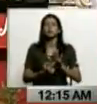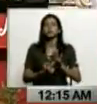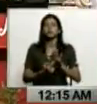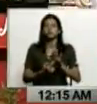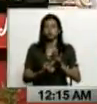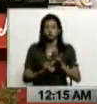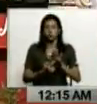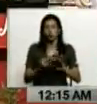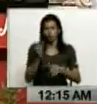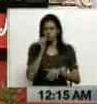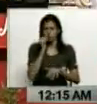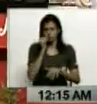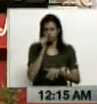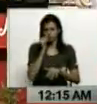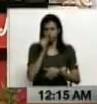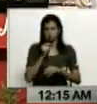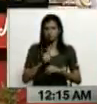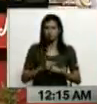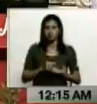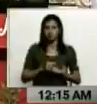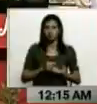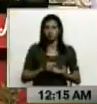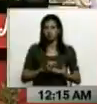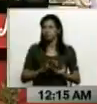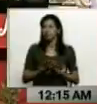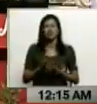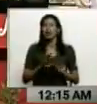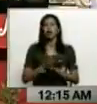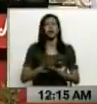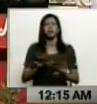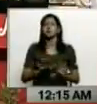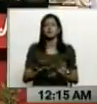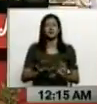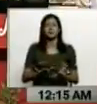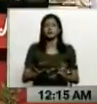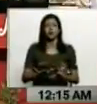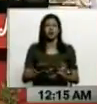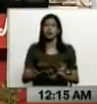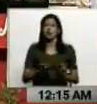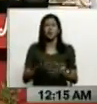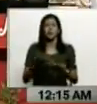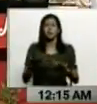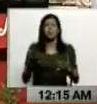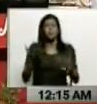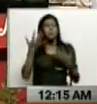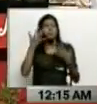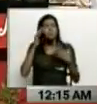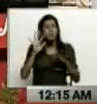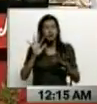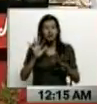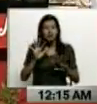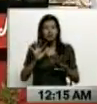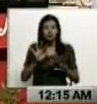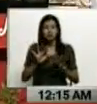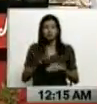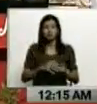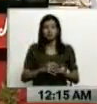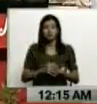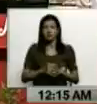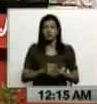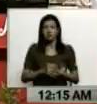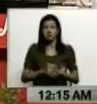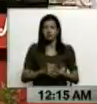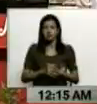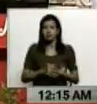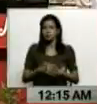voy a presentar un señor que ahora sí verdad que rayó llegó al está frenando en el Cómo dice en el ring la